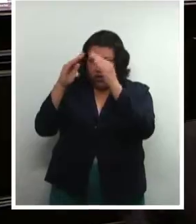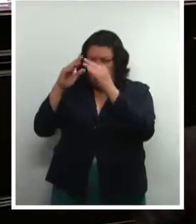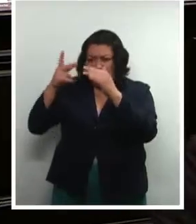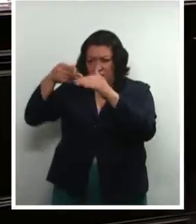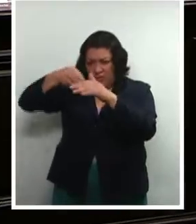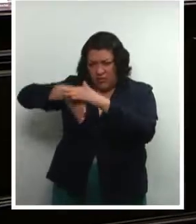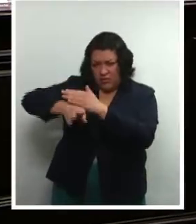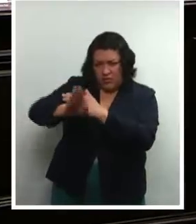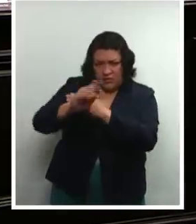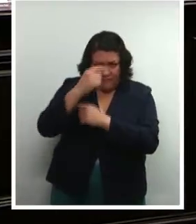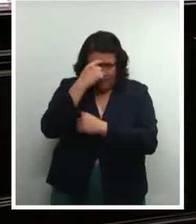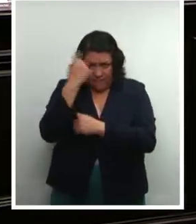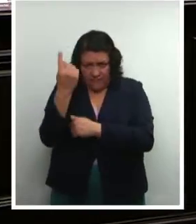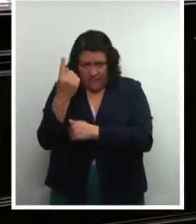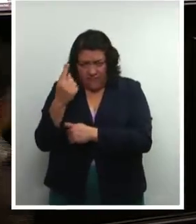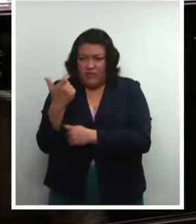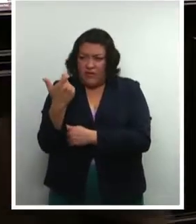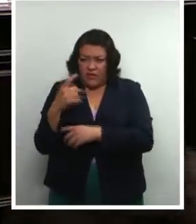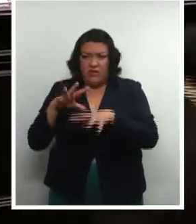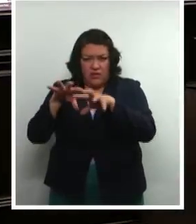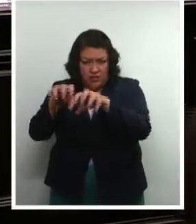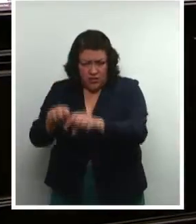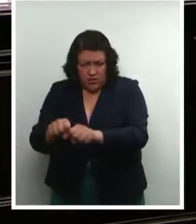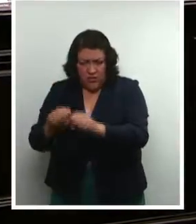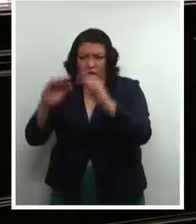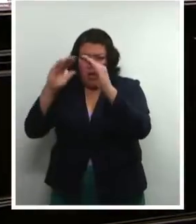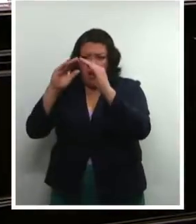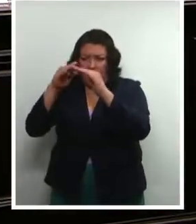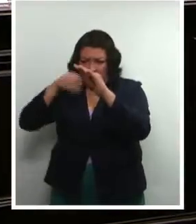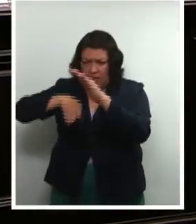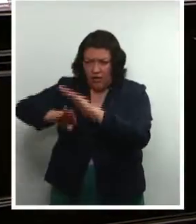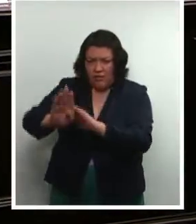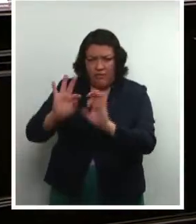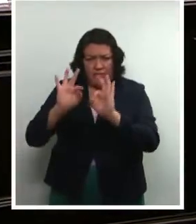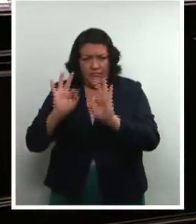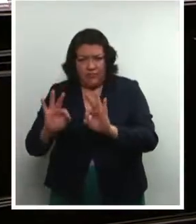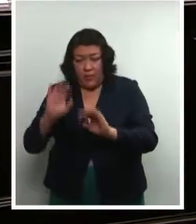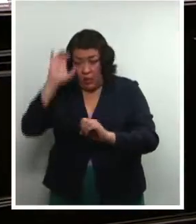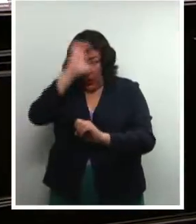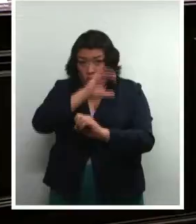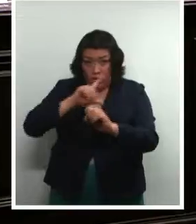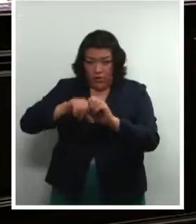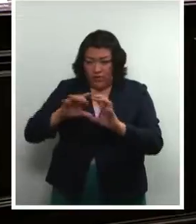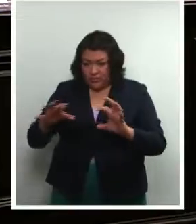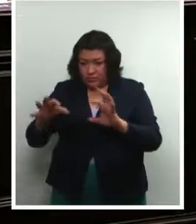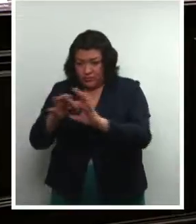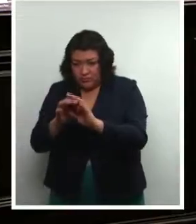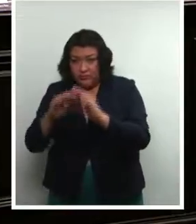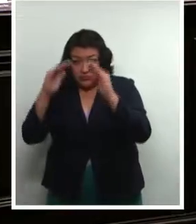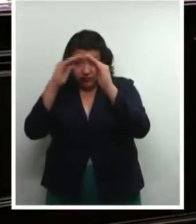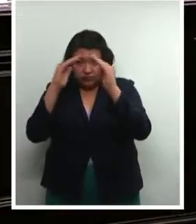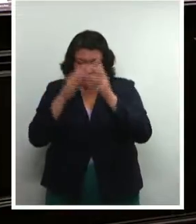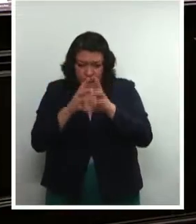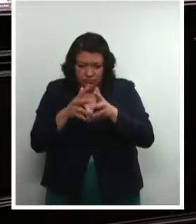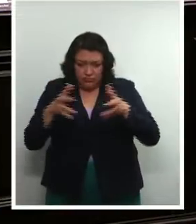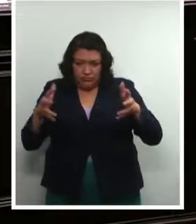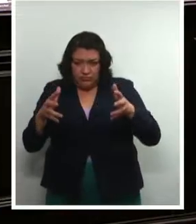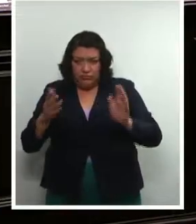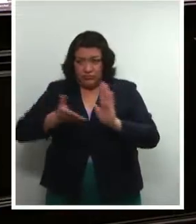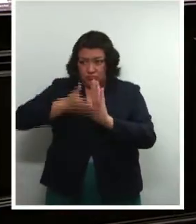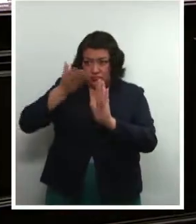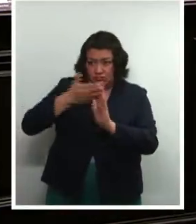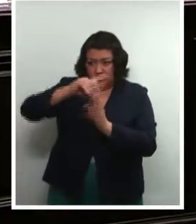accesibilidad, asequibilidad, habitabilidad, adaptación cultural, tamaño suficiente, diseño